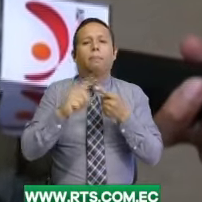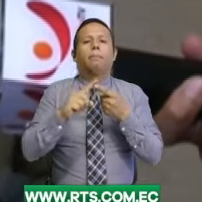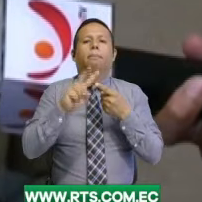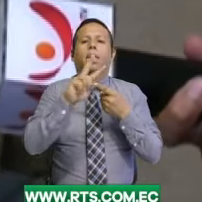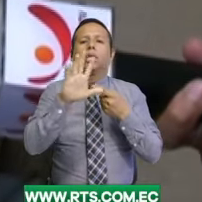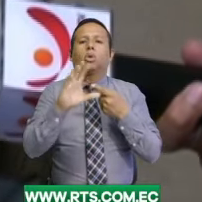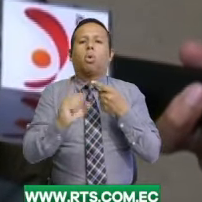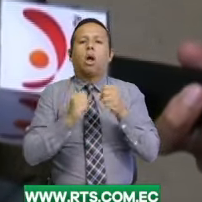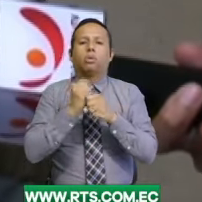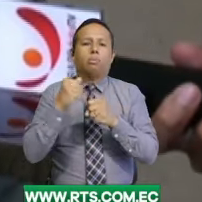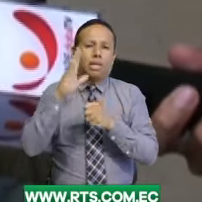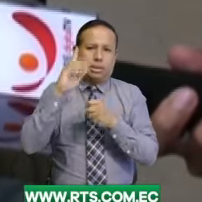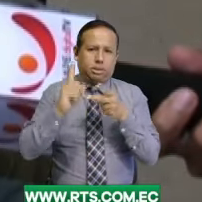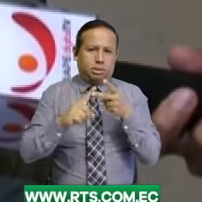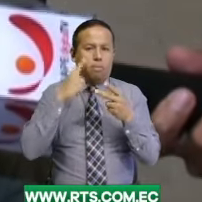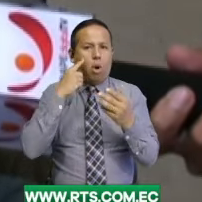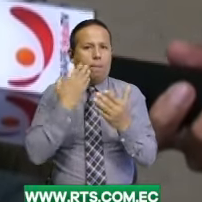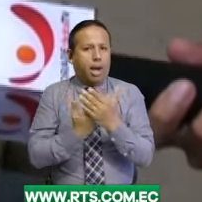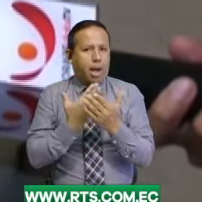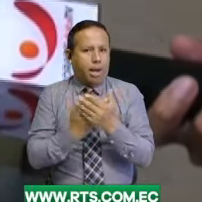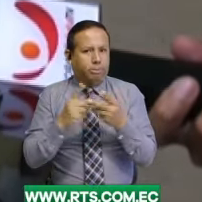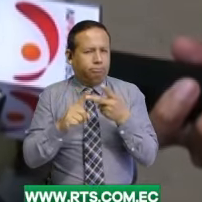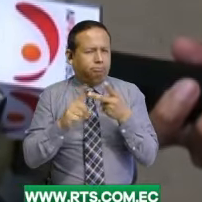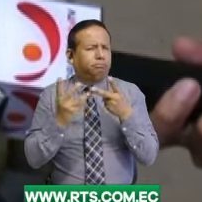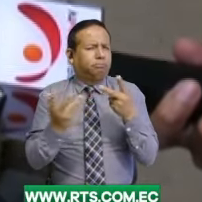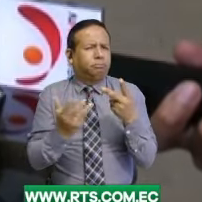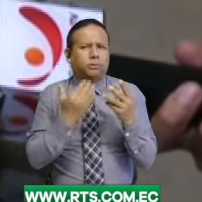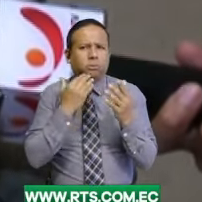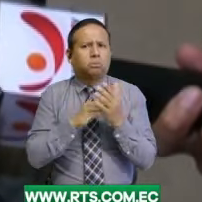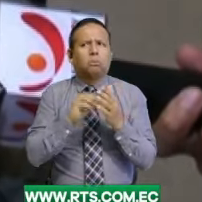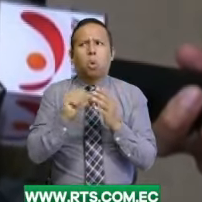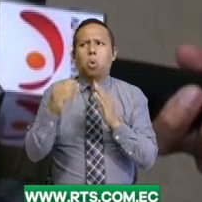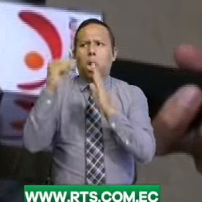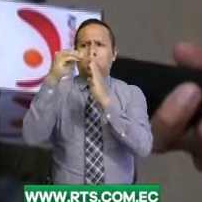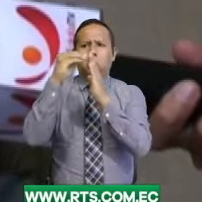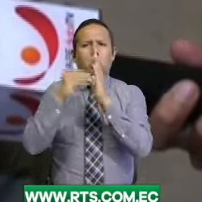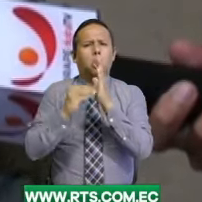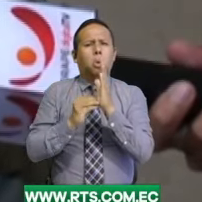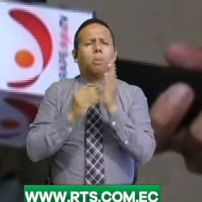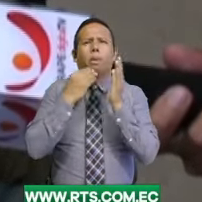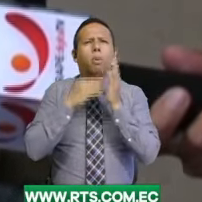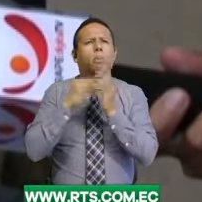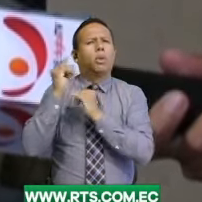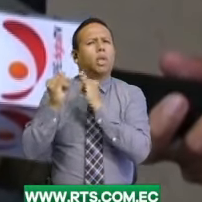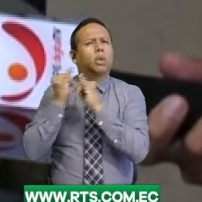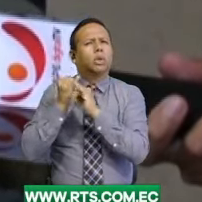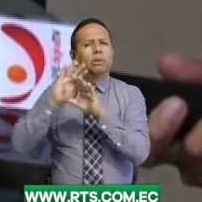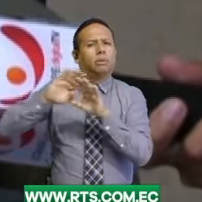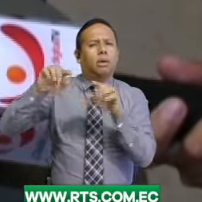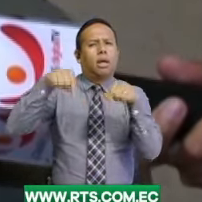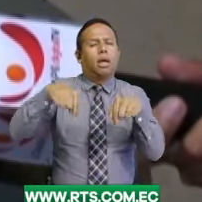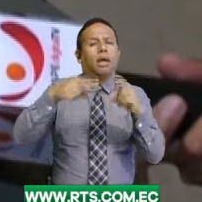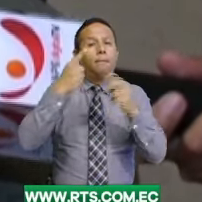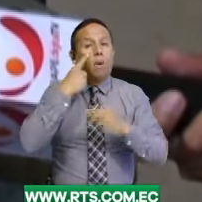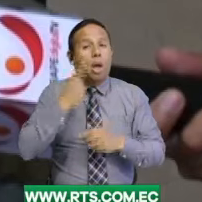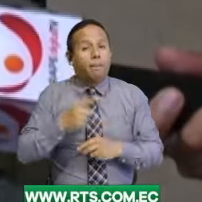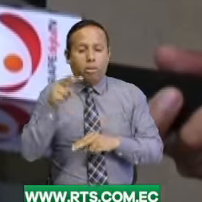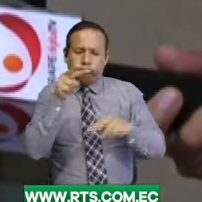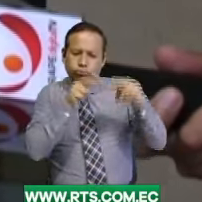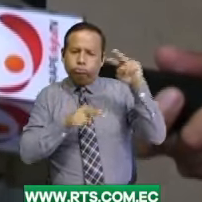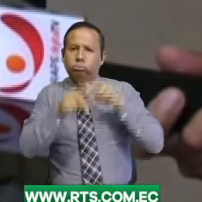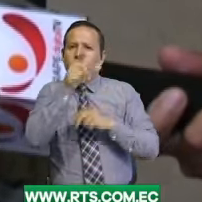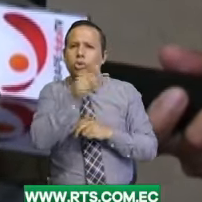pruebas que normalmente no se estipulan en ninguna norma internacional. Por ejemplo, la prueba toxicológica, un usuario